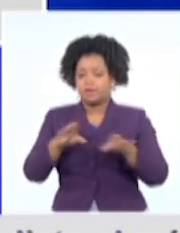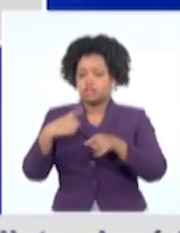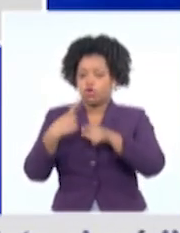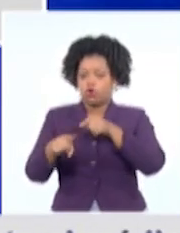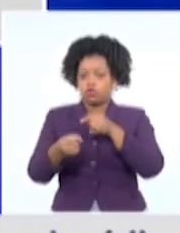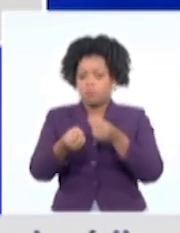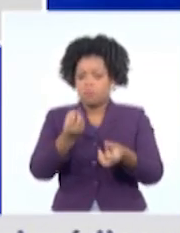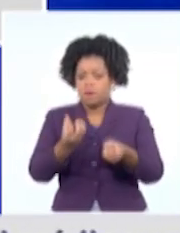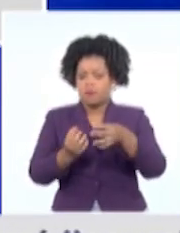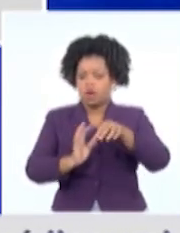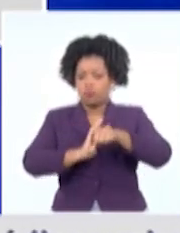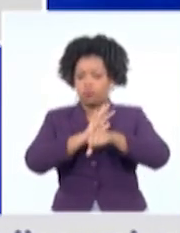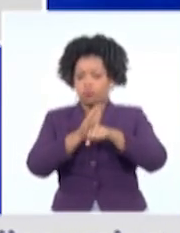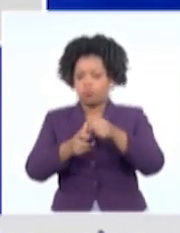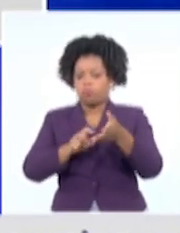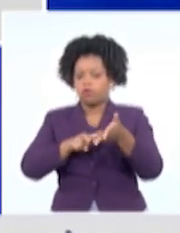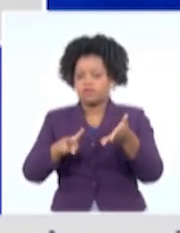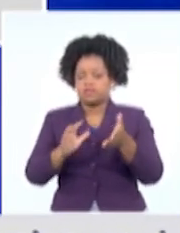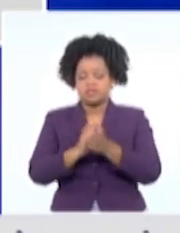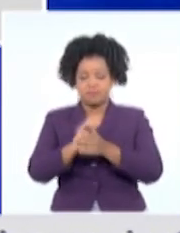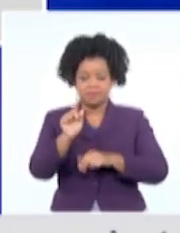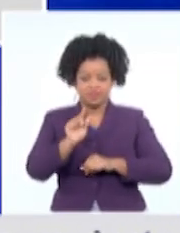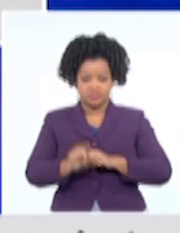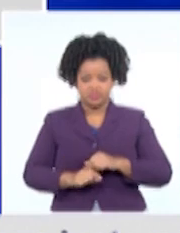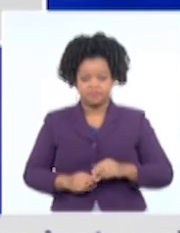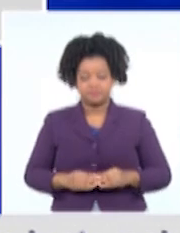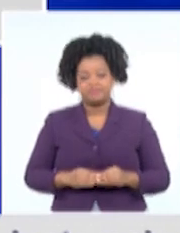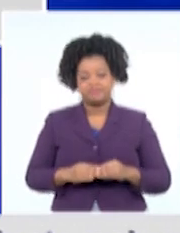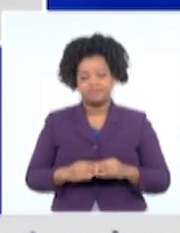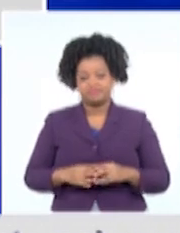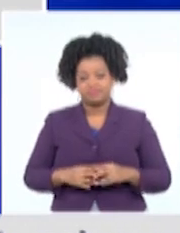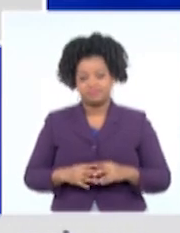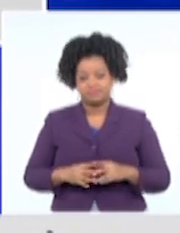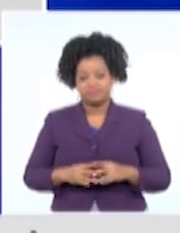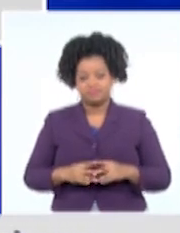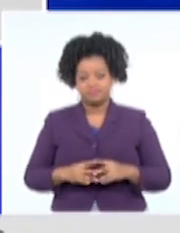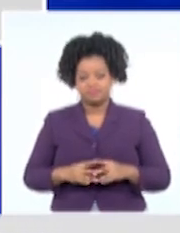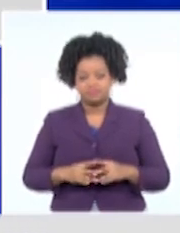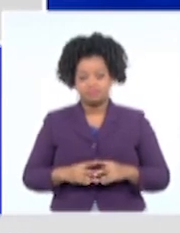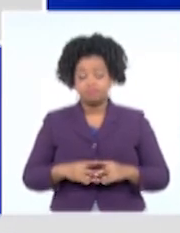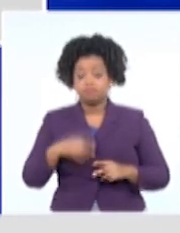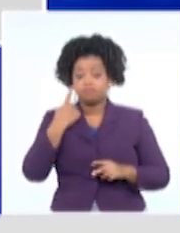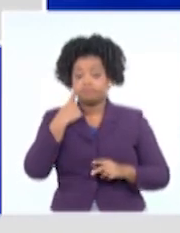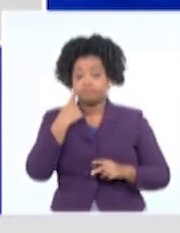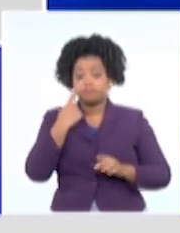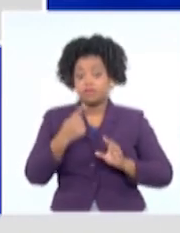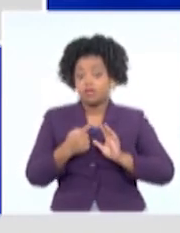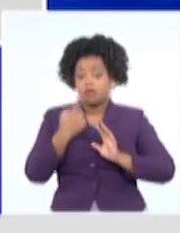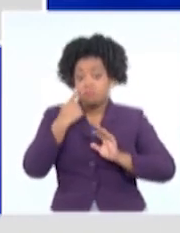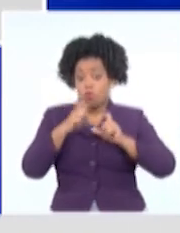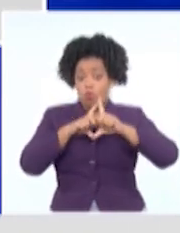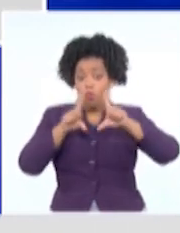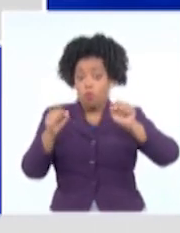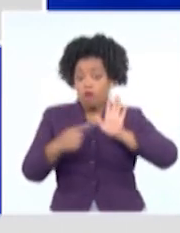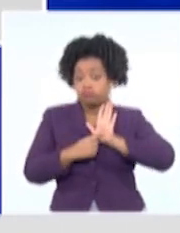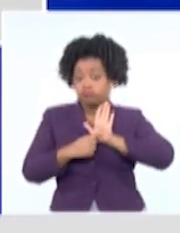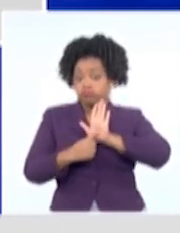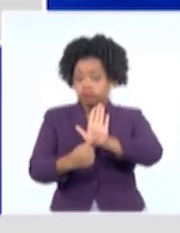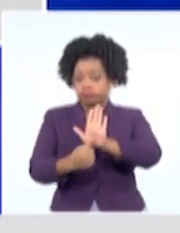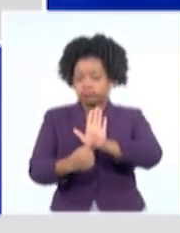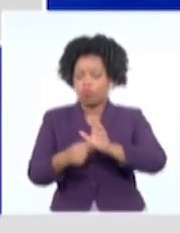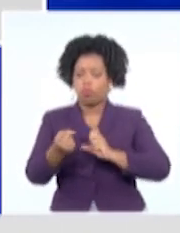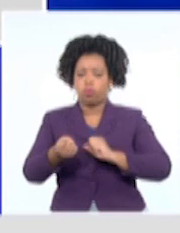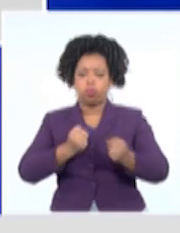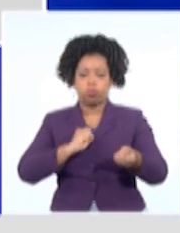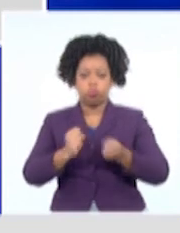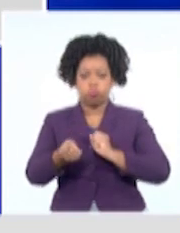en la provincia de Mayabeque, que realmente demuestra que se ha ido controlando. Hoy pueden ver un número